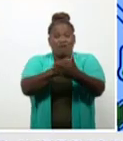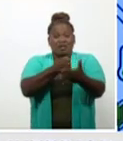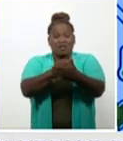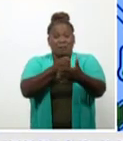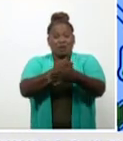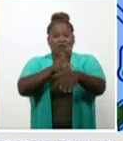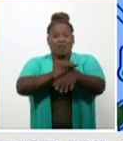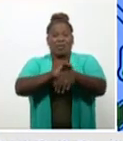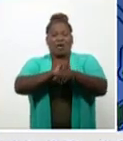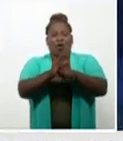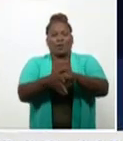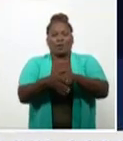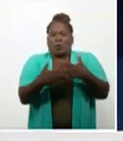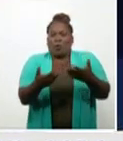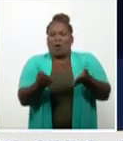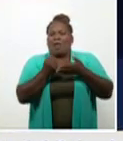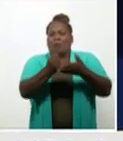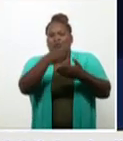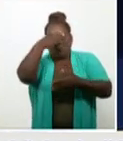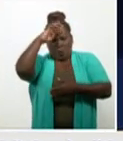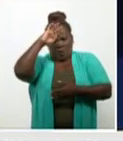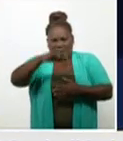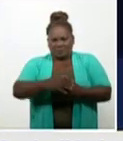pandemia? Bueno, Cuba